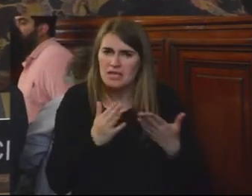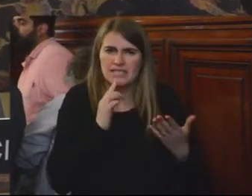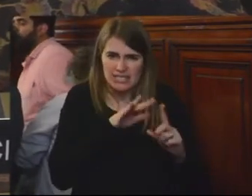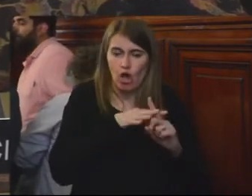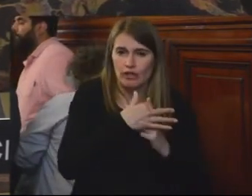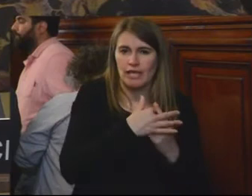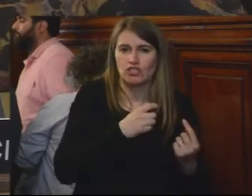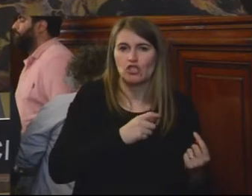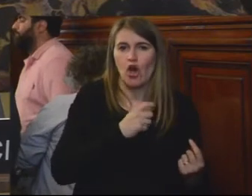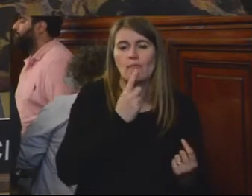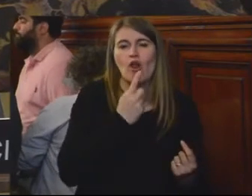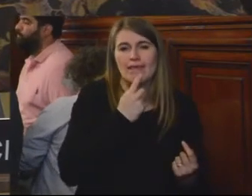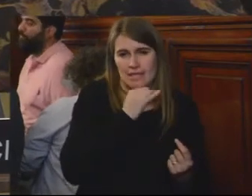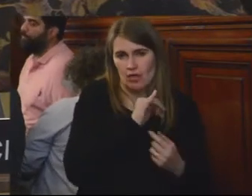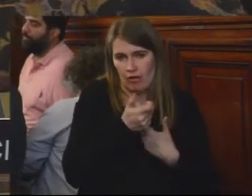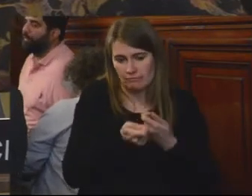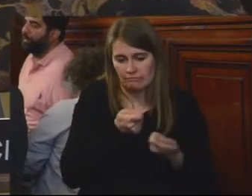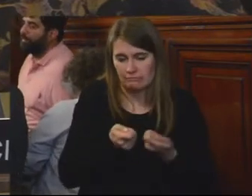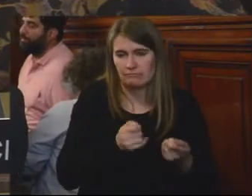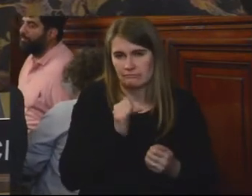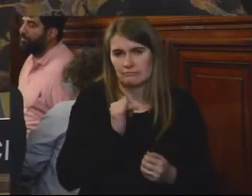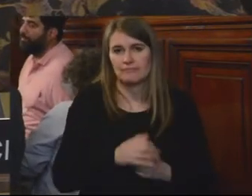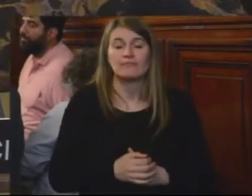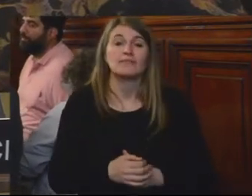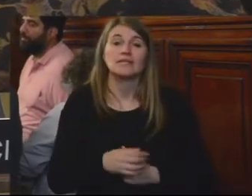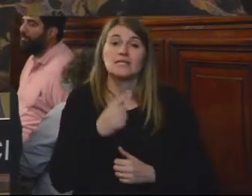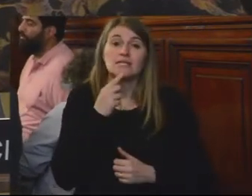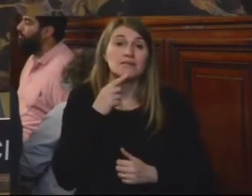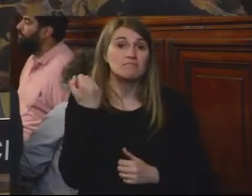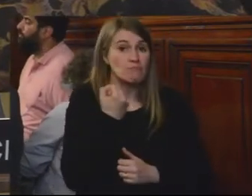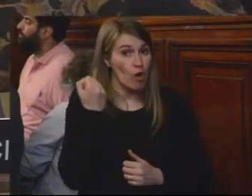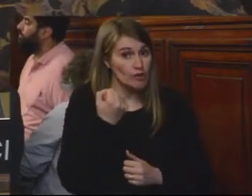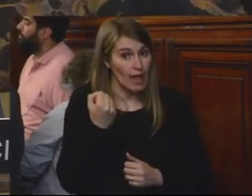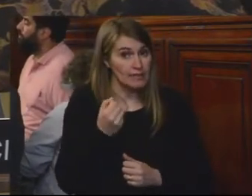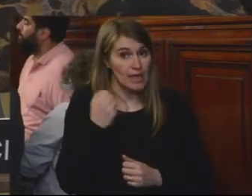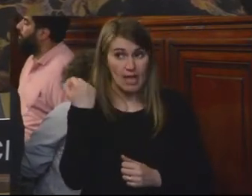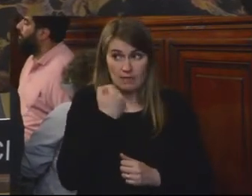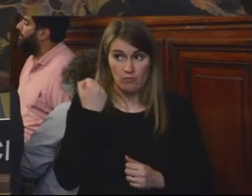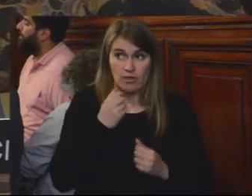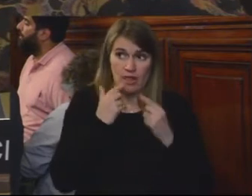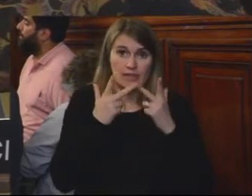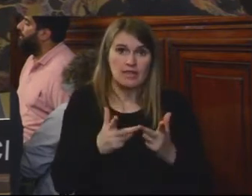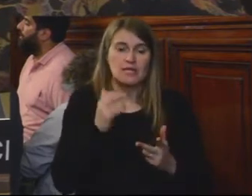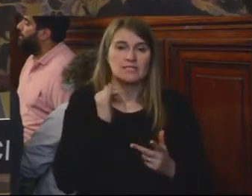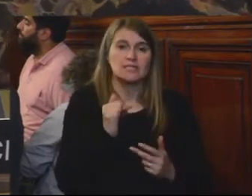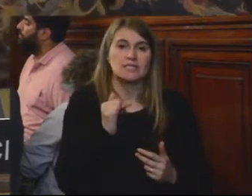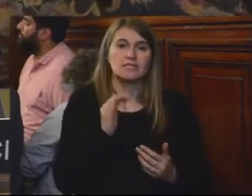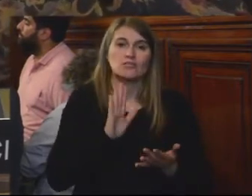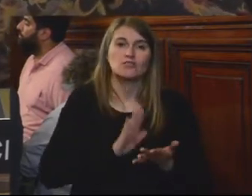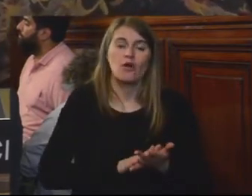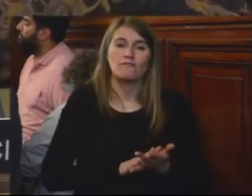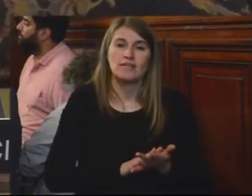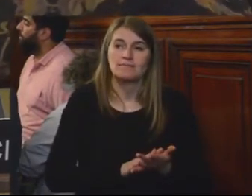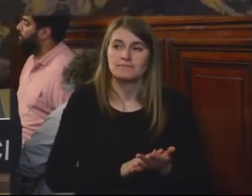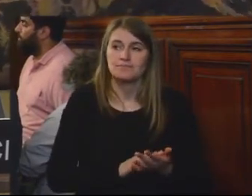en este sentido una de las referencias que no quiero pasar por alto y que estaba en nuestra intervención tiene que ver también con la